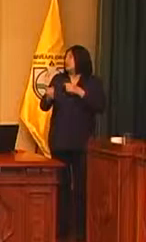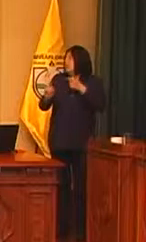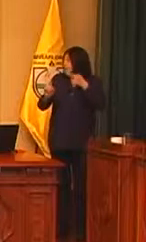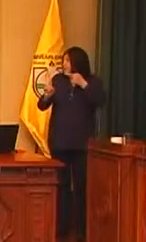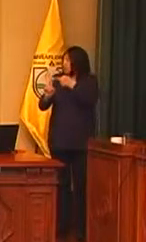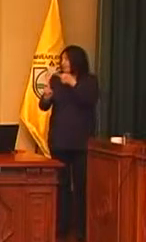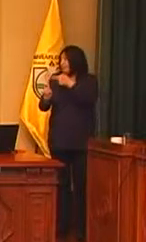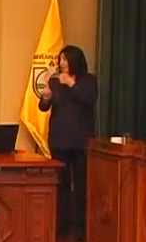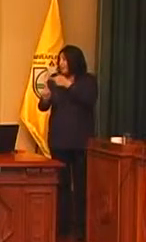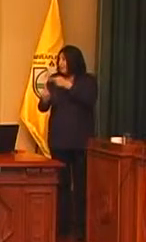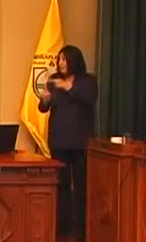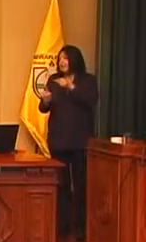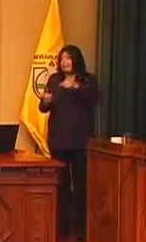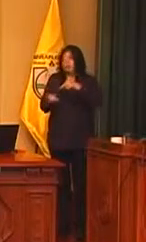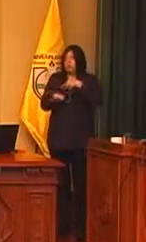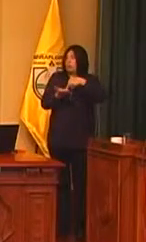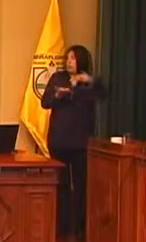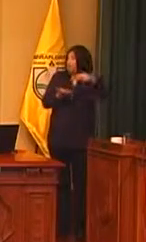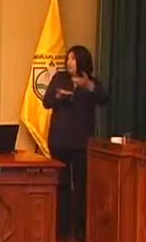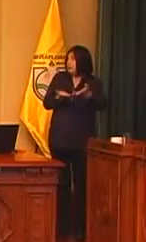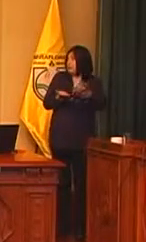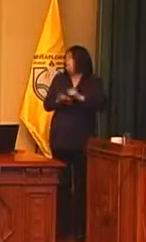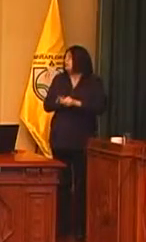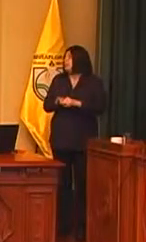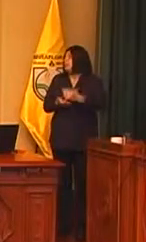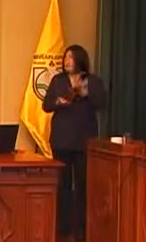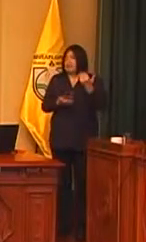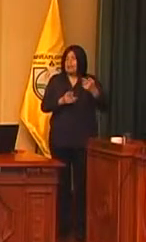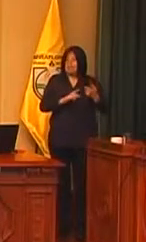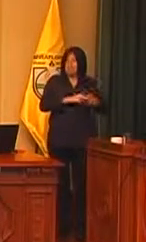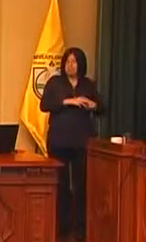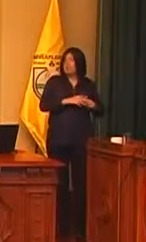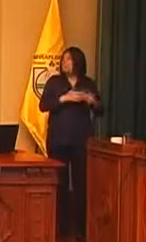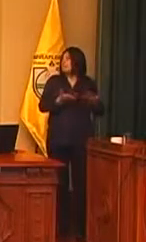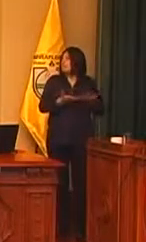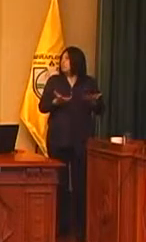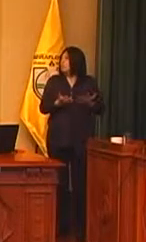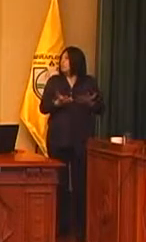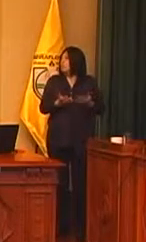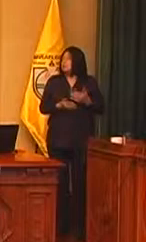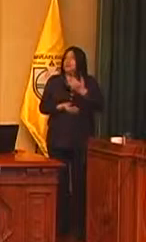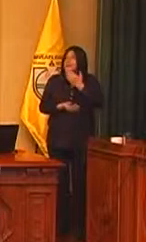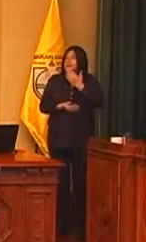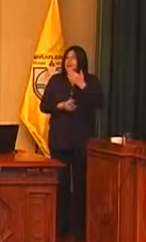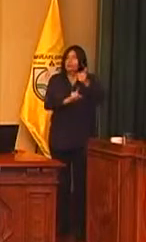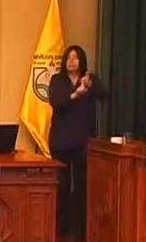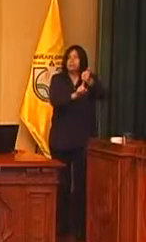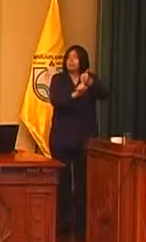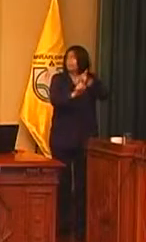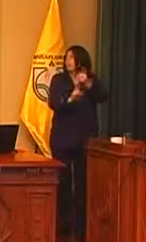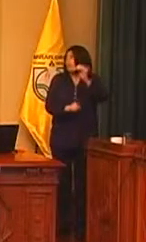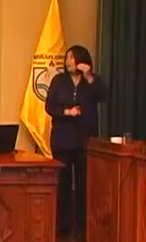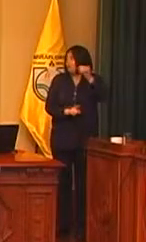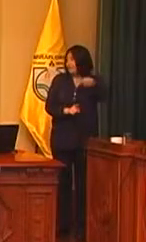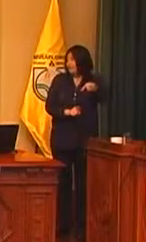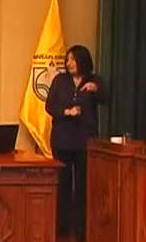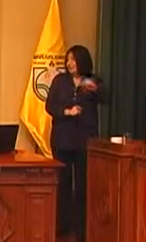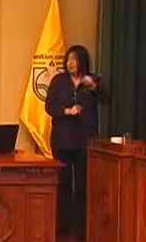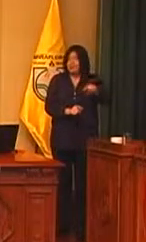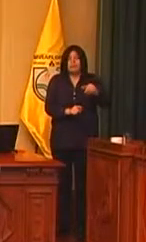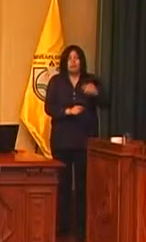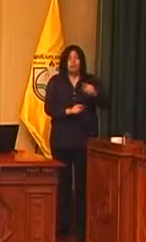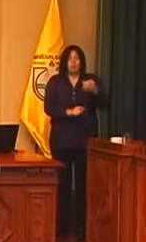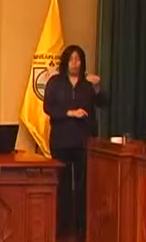una ordenanza que se ha gestado desde las cabezas de los propios jóvenes. Ellos han sido